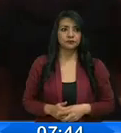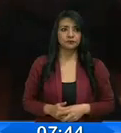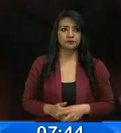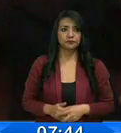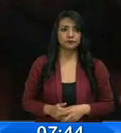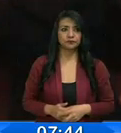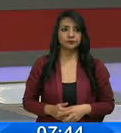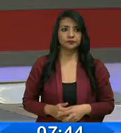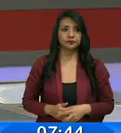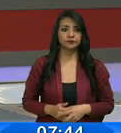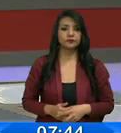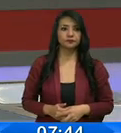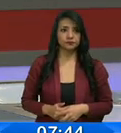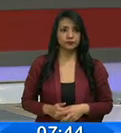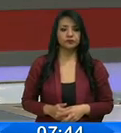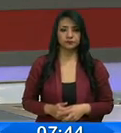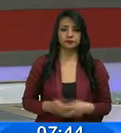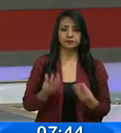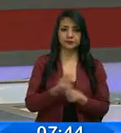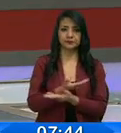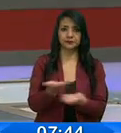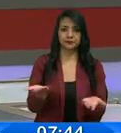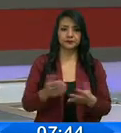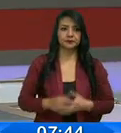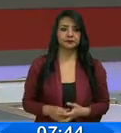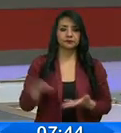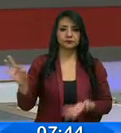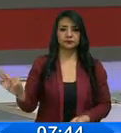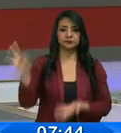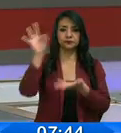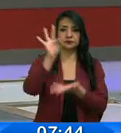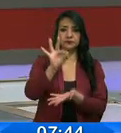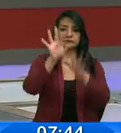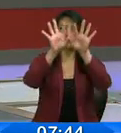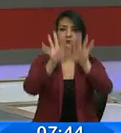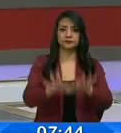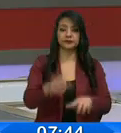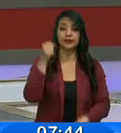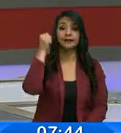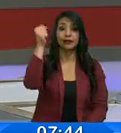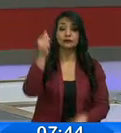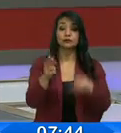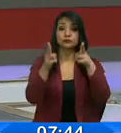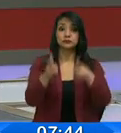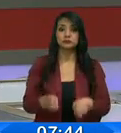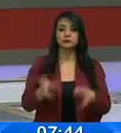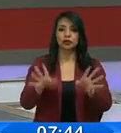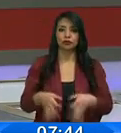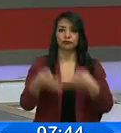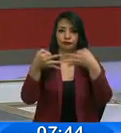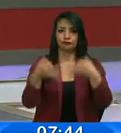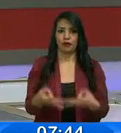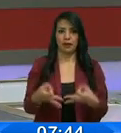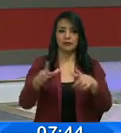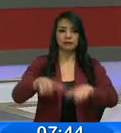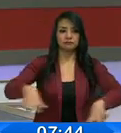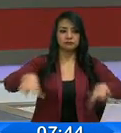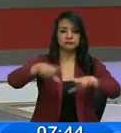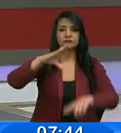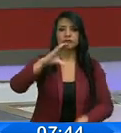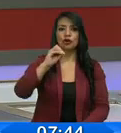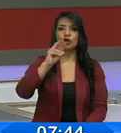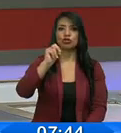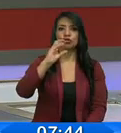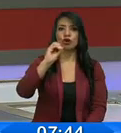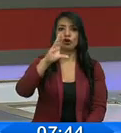Guerrero. Vamos a contarles ahora que el titular de la Secretaría de Derechos Humanos confirmó que en uno de los sectores de Conocoto ya no se